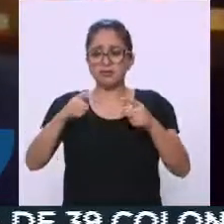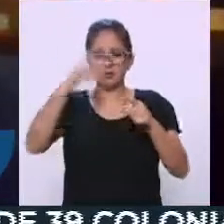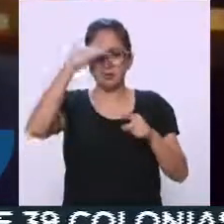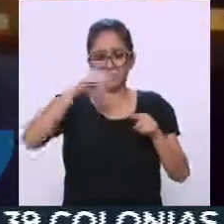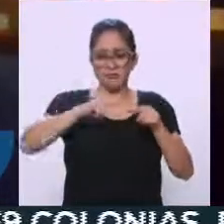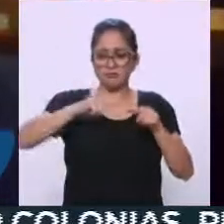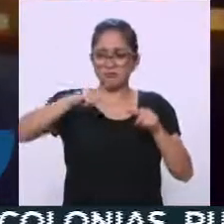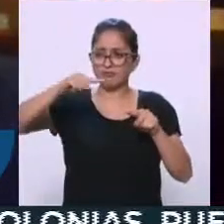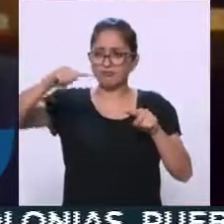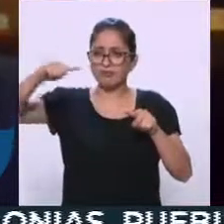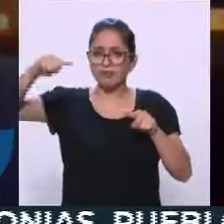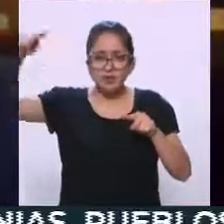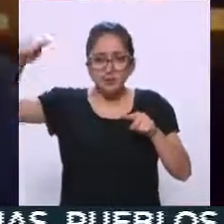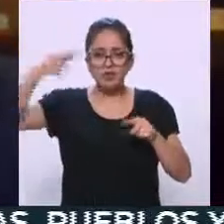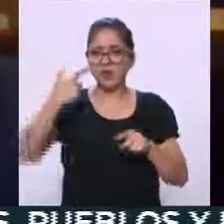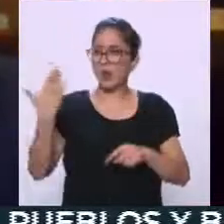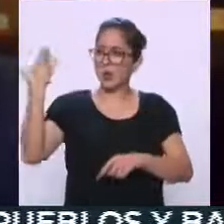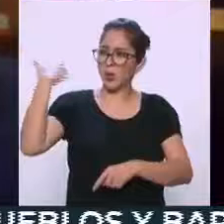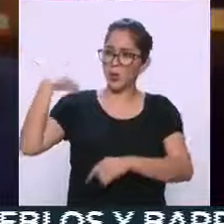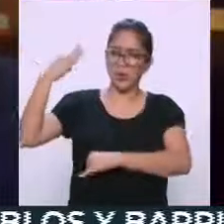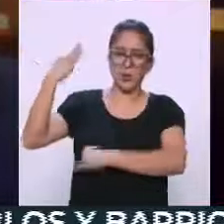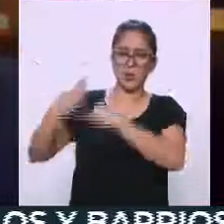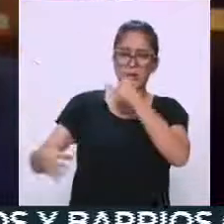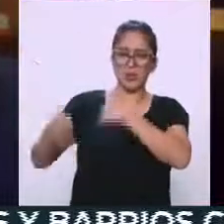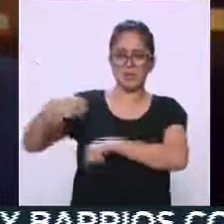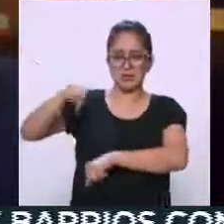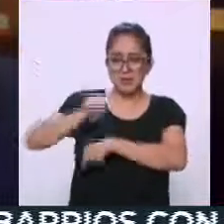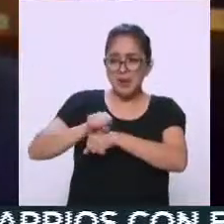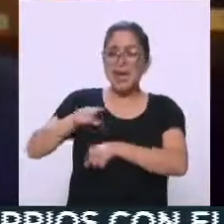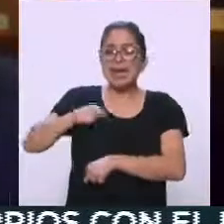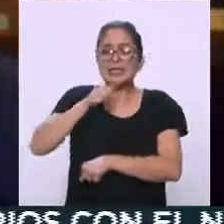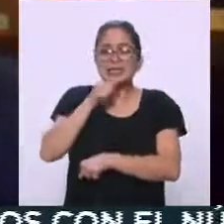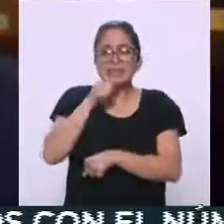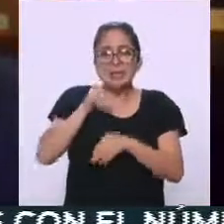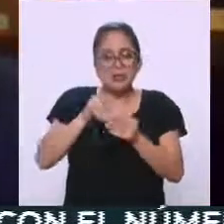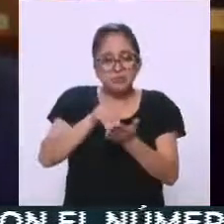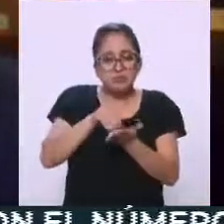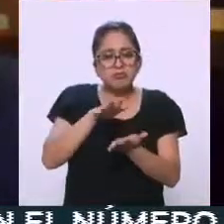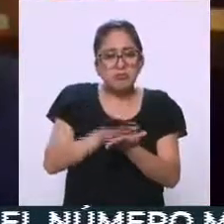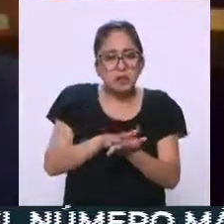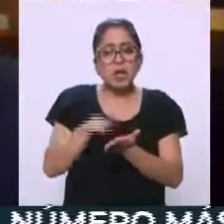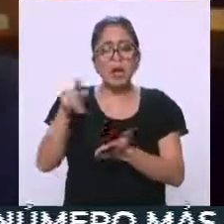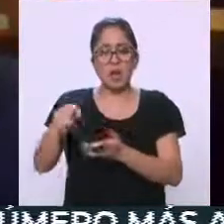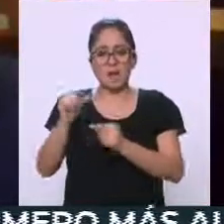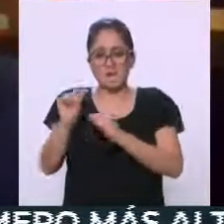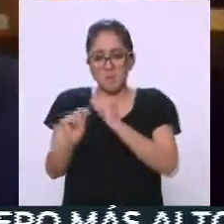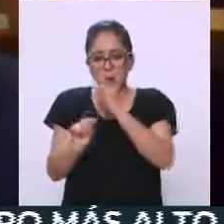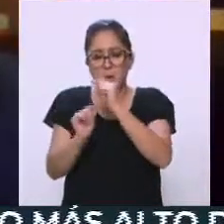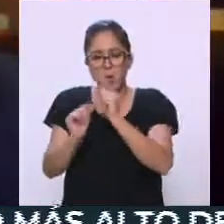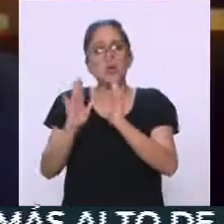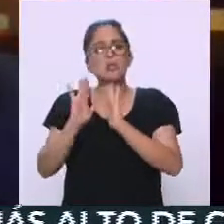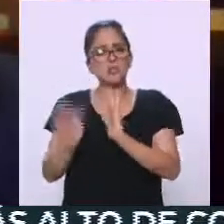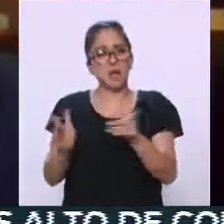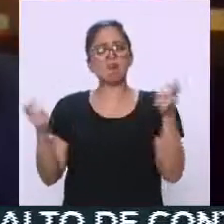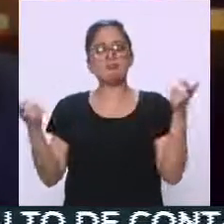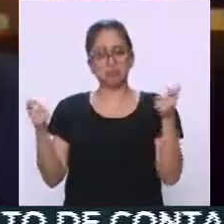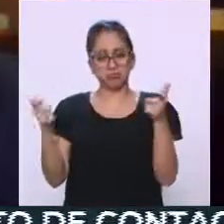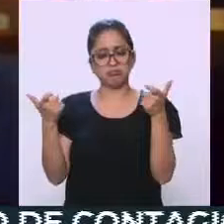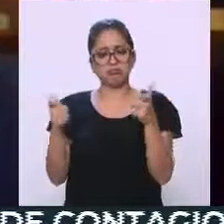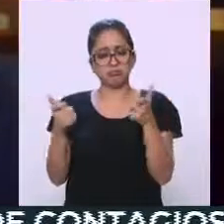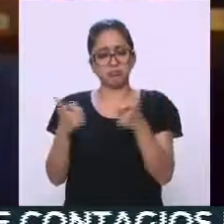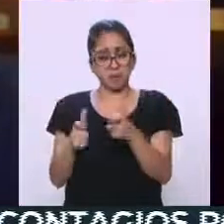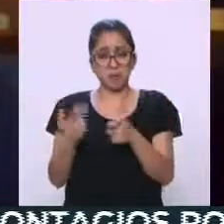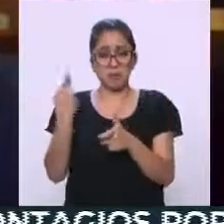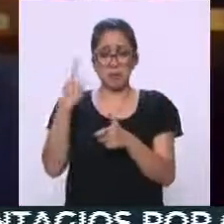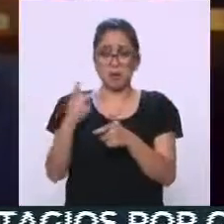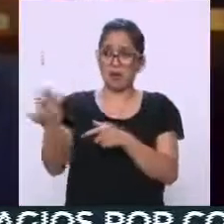última semana, quizá más que nada porque no se han reportado, ha habido hacia la baja, pero en general todas las semanas